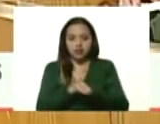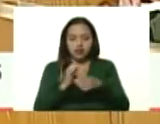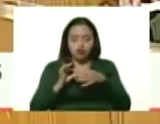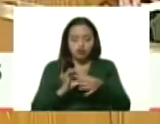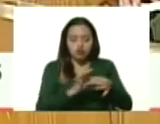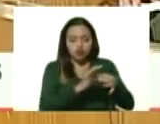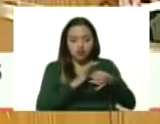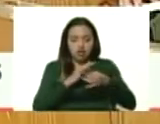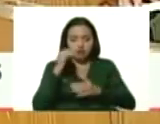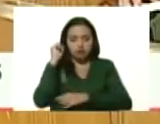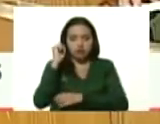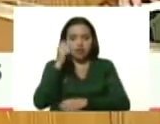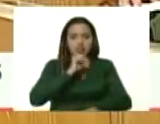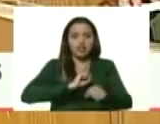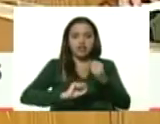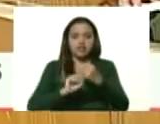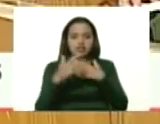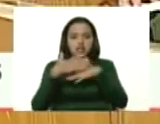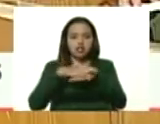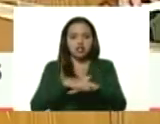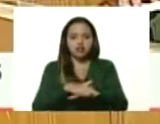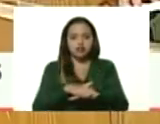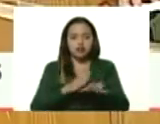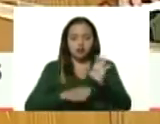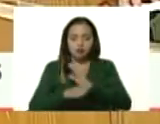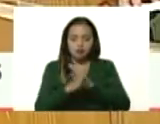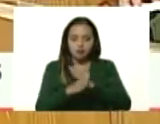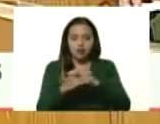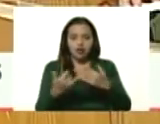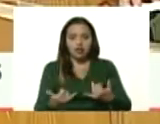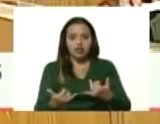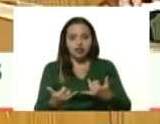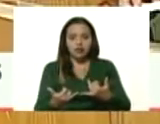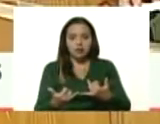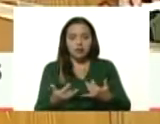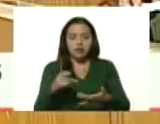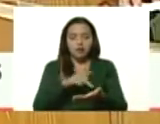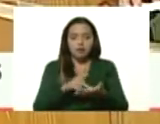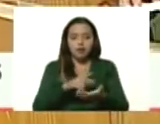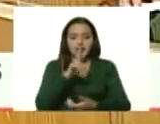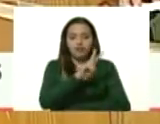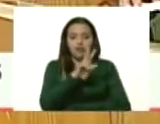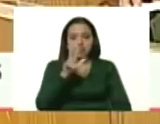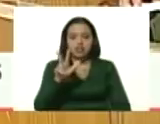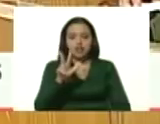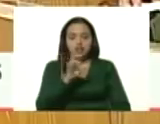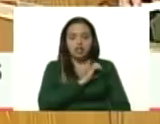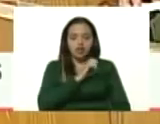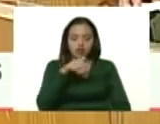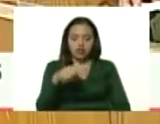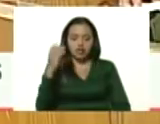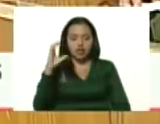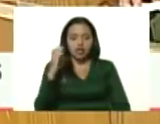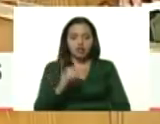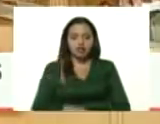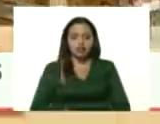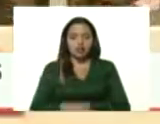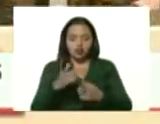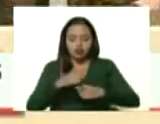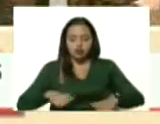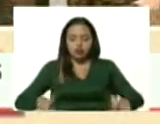unidades populares de defensa integral. Vámonos directamente a la parroquia 23 de enero, aquí en Caracas. Sector La